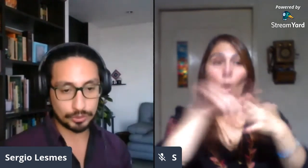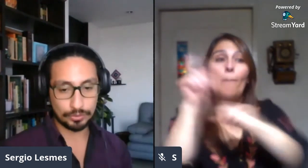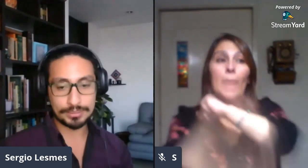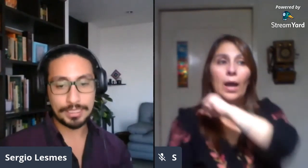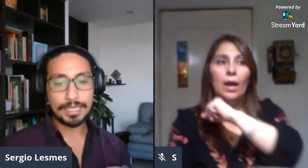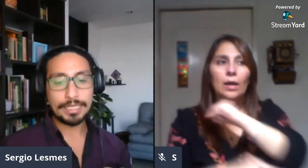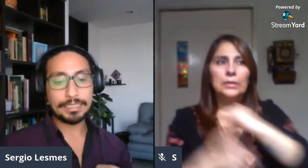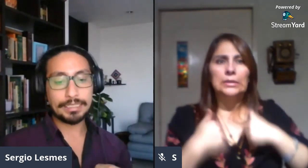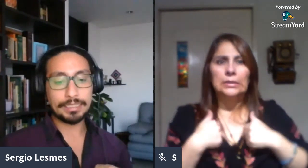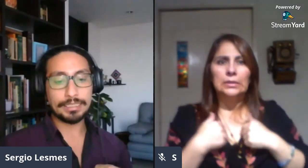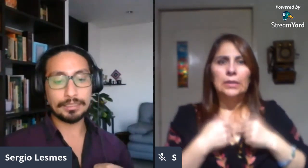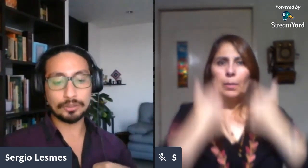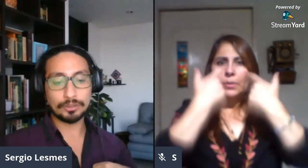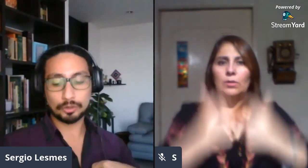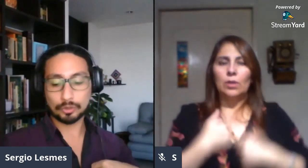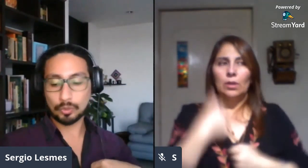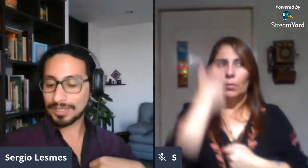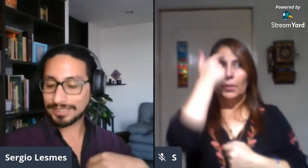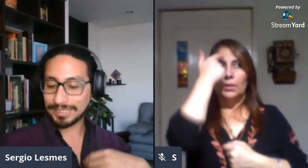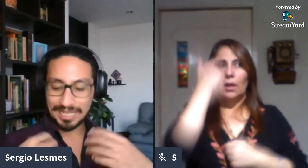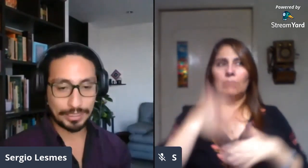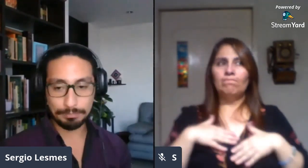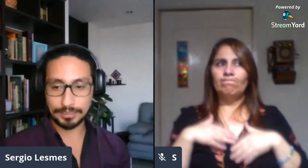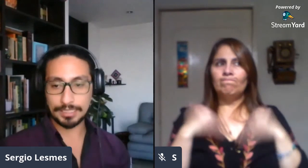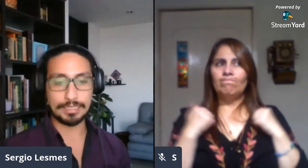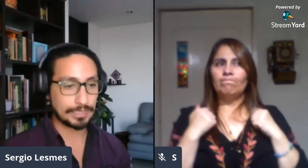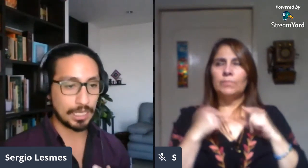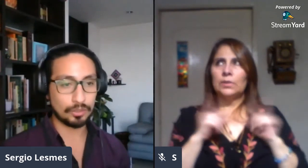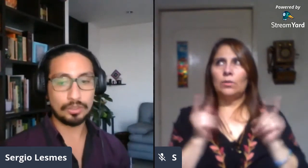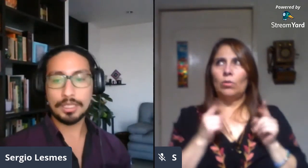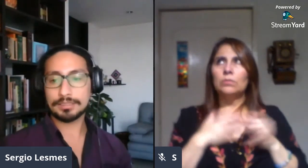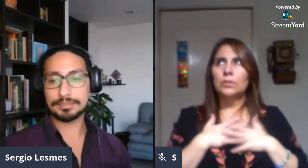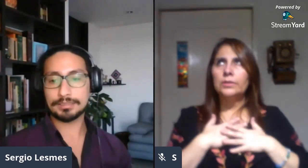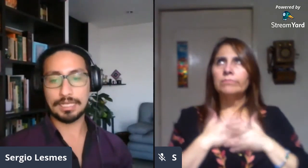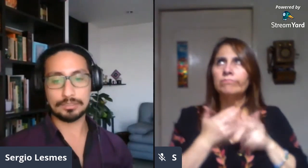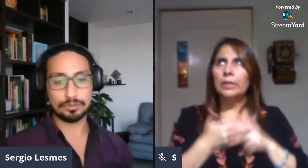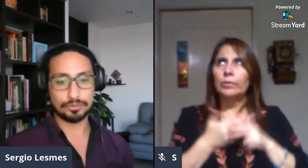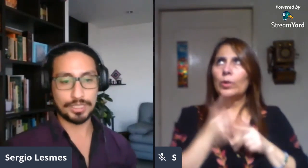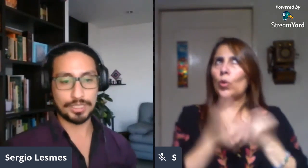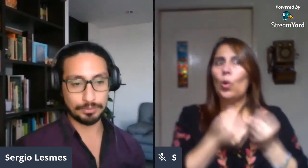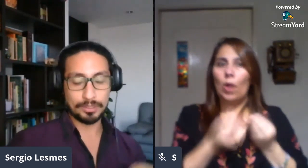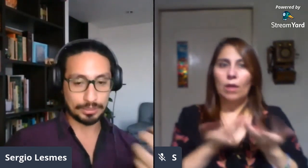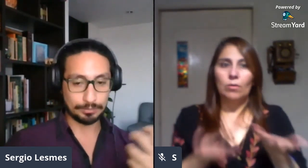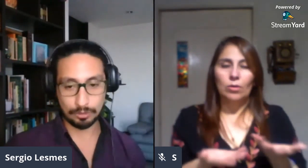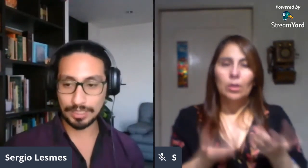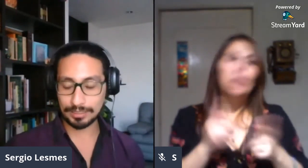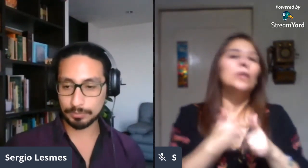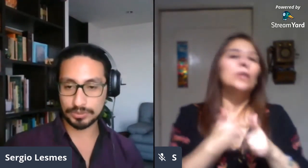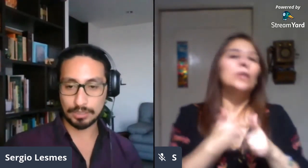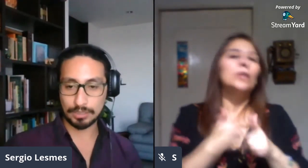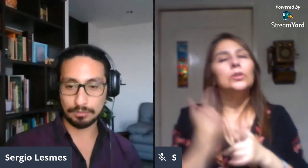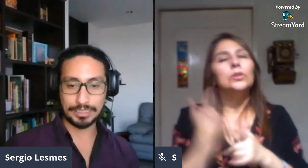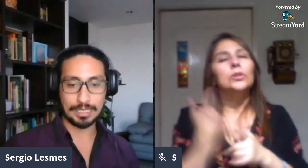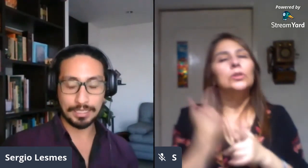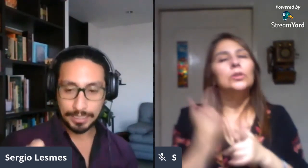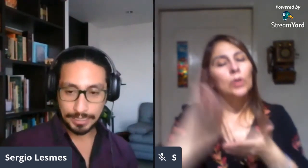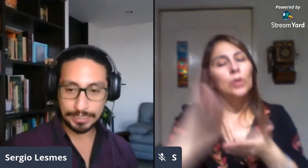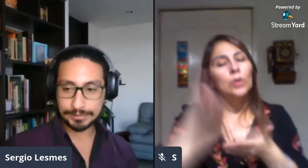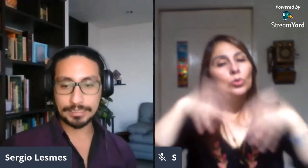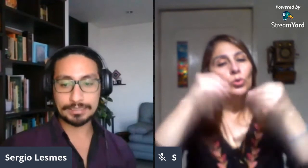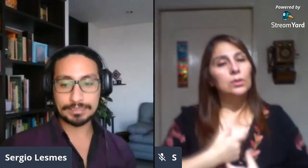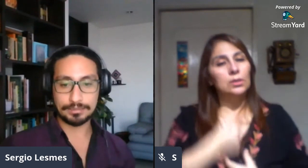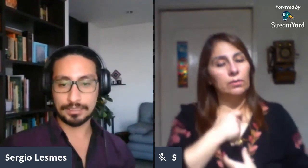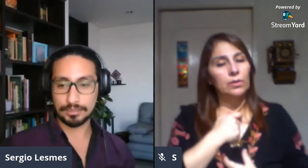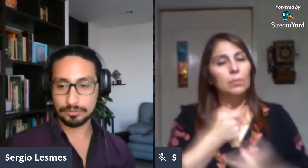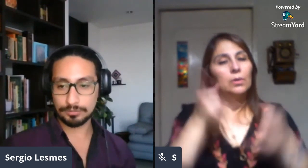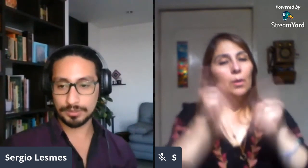estas reflexiones, y cualquier acción que se emprenda desde el Estado, desde la sociedad civil, pero también como una responsabilidad